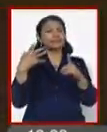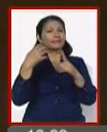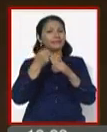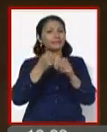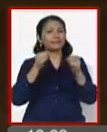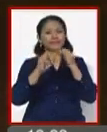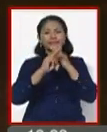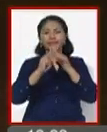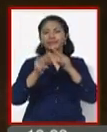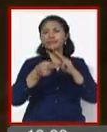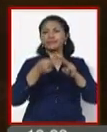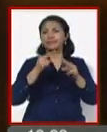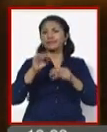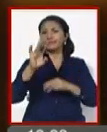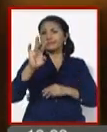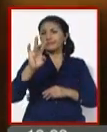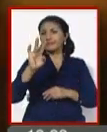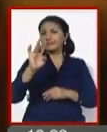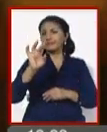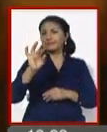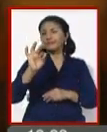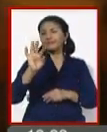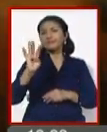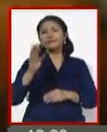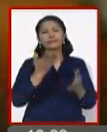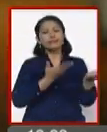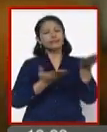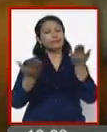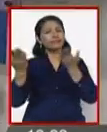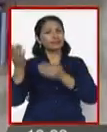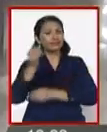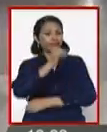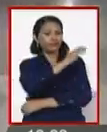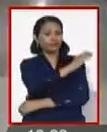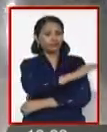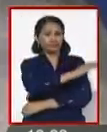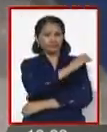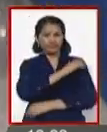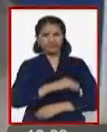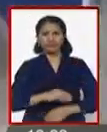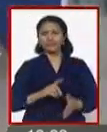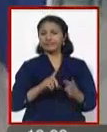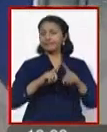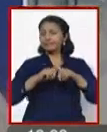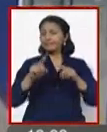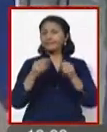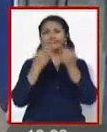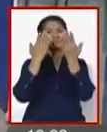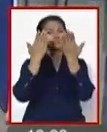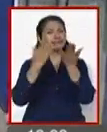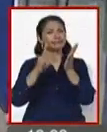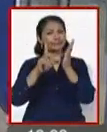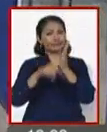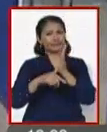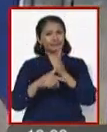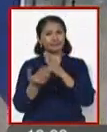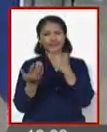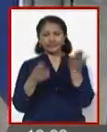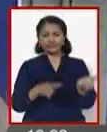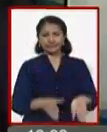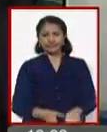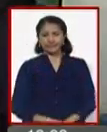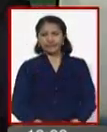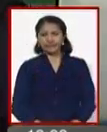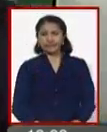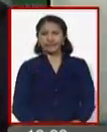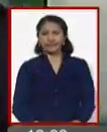atropellado por un micro de la línea 97. Inmediatamente el herido fue trasladado a la clínica Maurer, donde lamentablemente, minutos después, perdió la